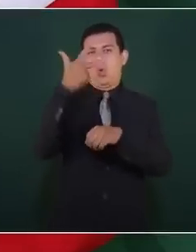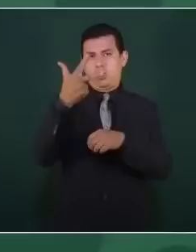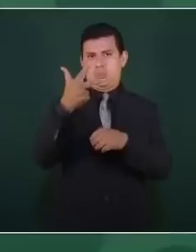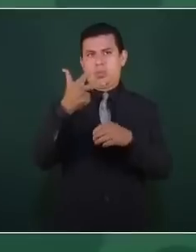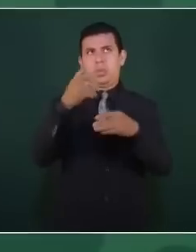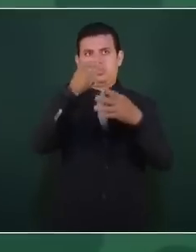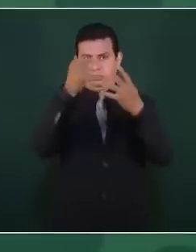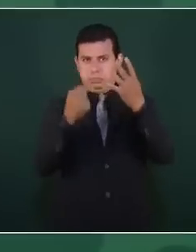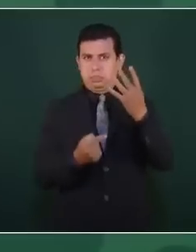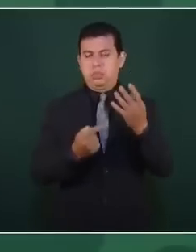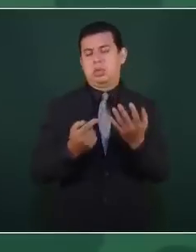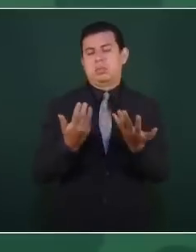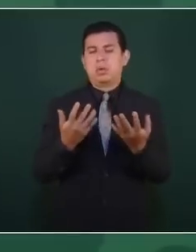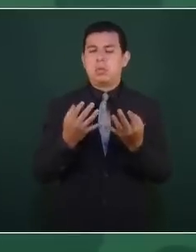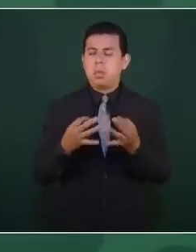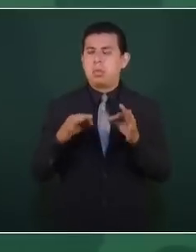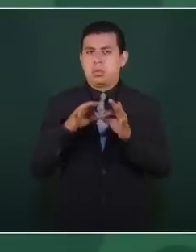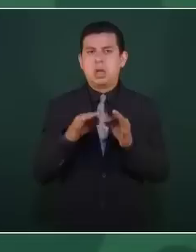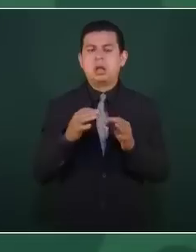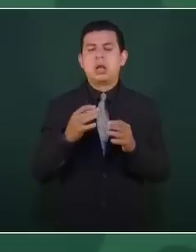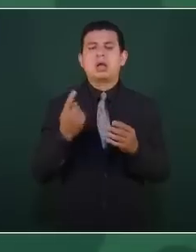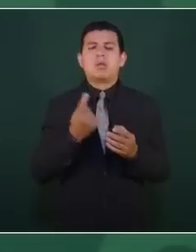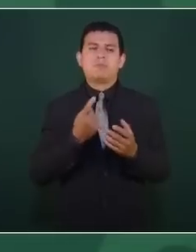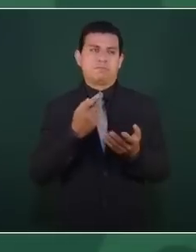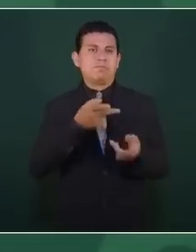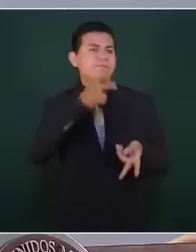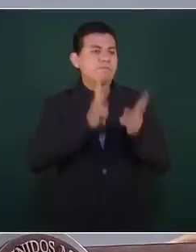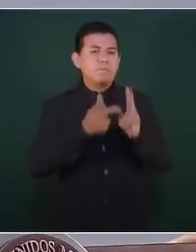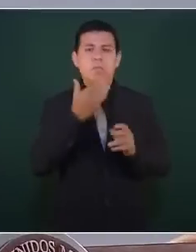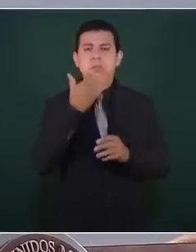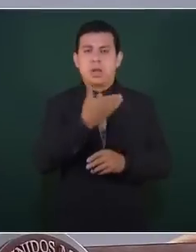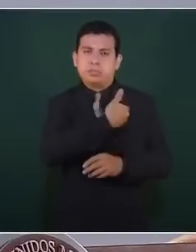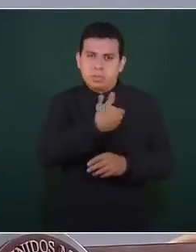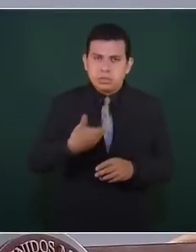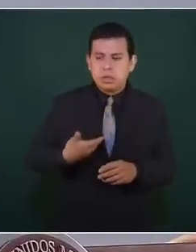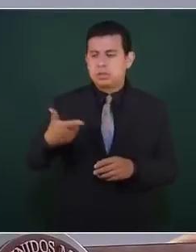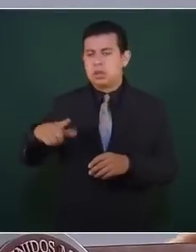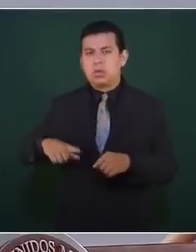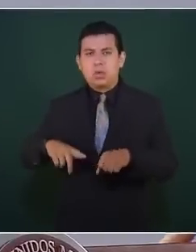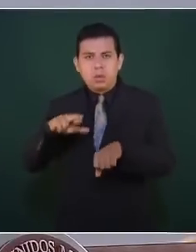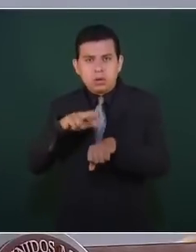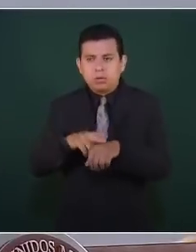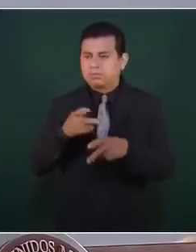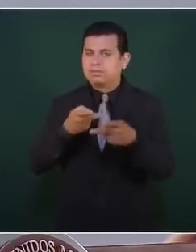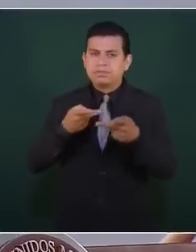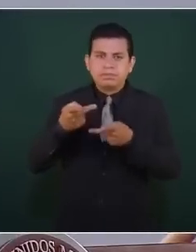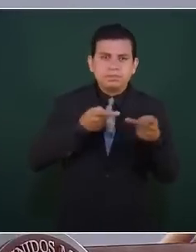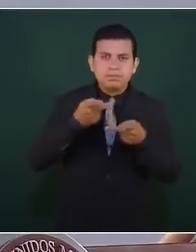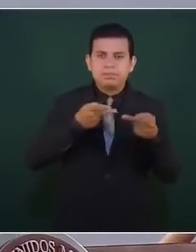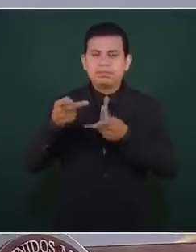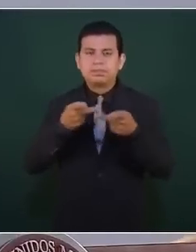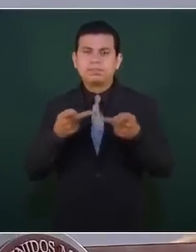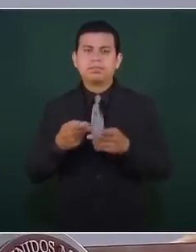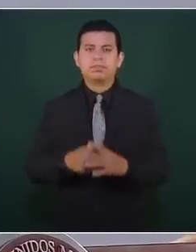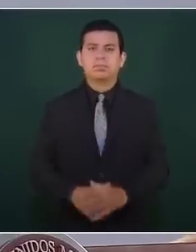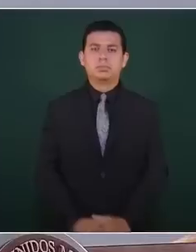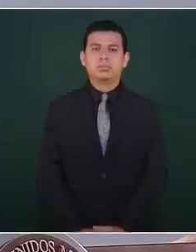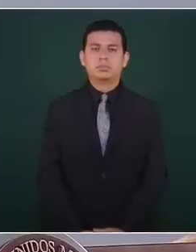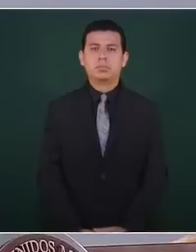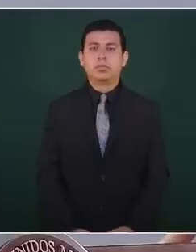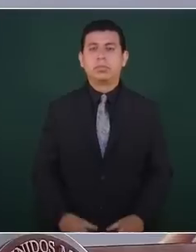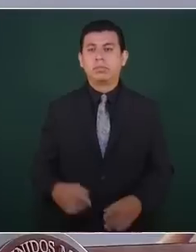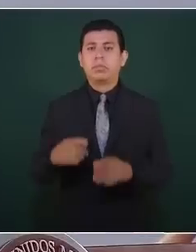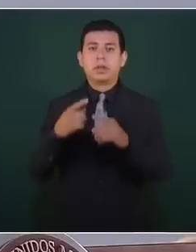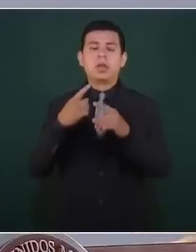gracias a esta gran coordinación, señor presidente, hay gobernabilidad en el estado hemos podido atender de 80